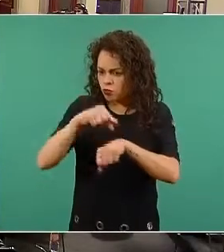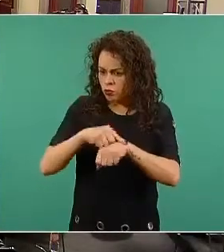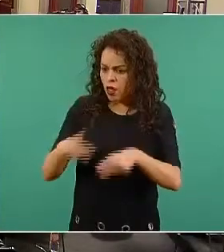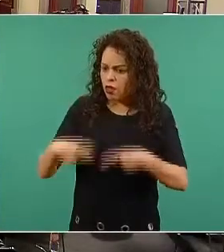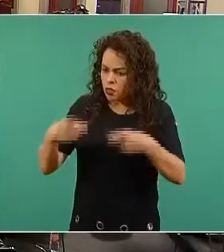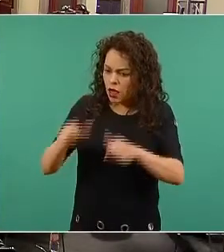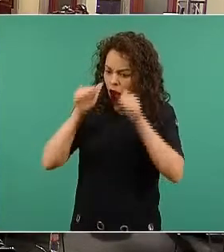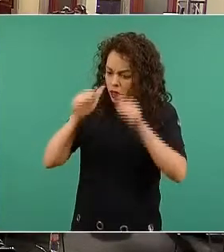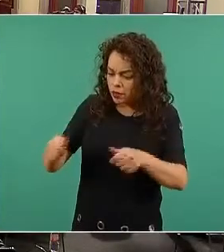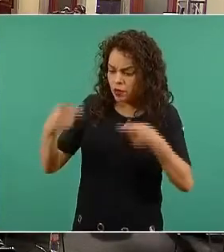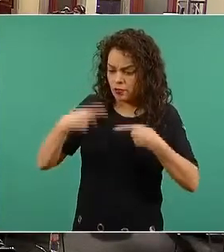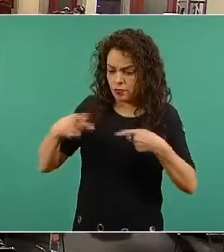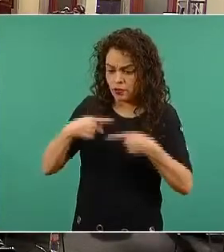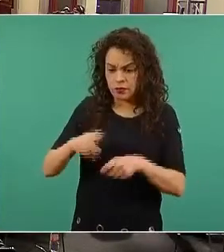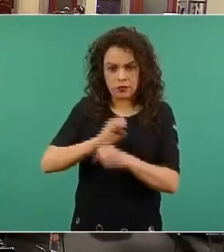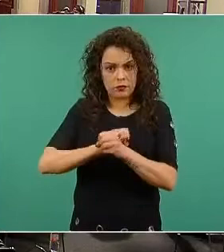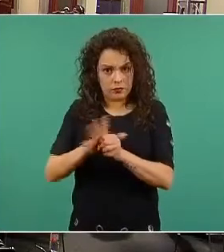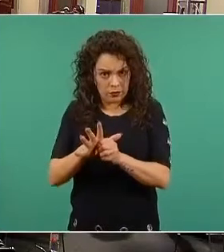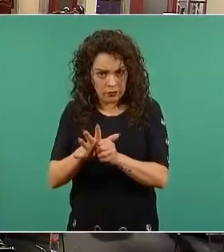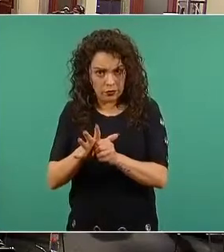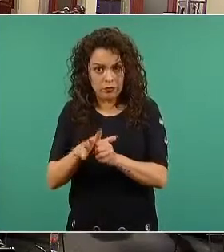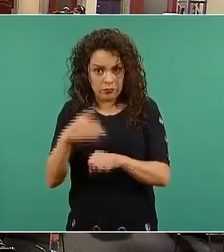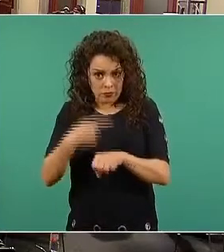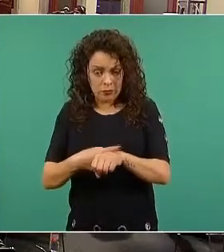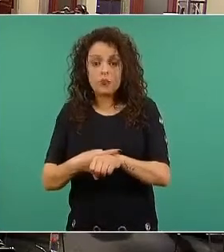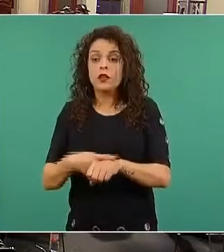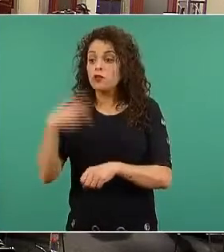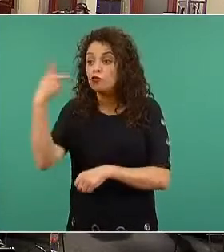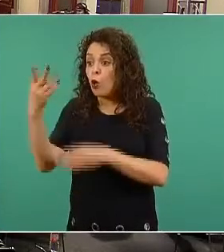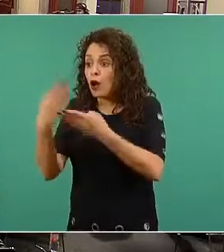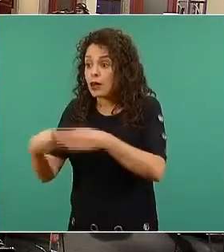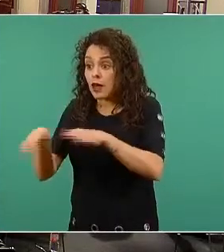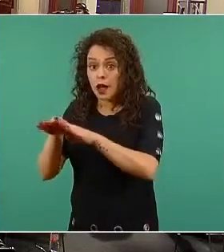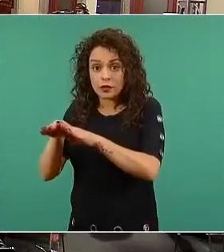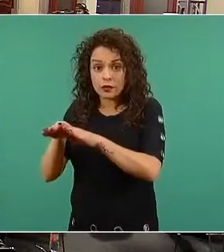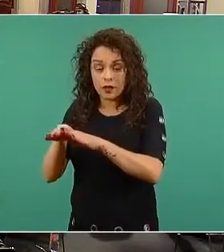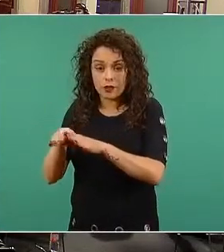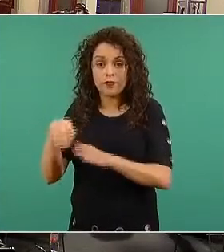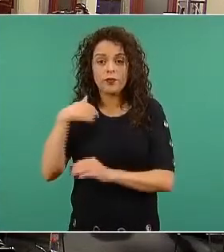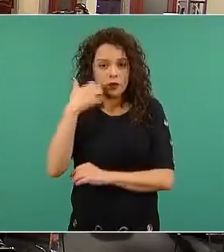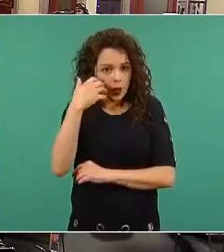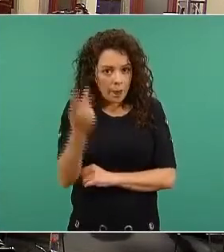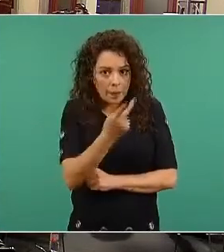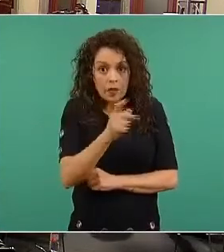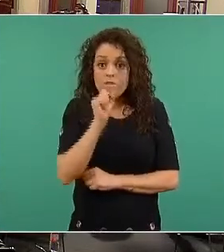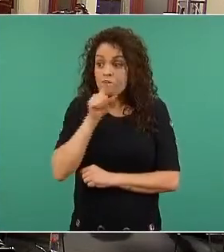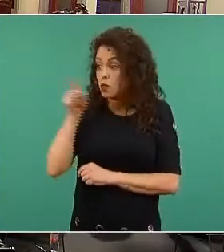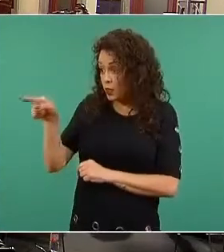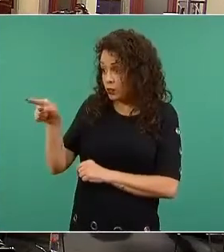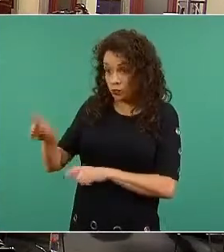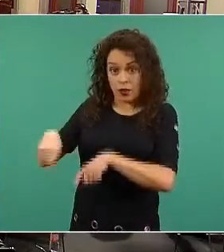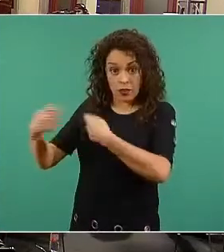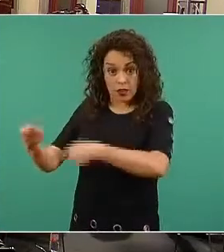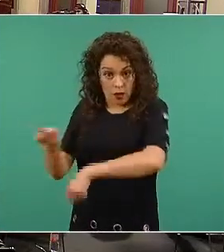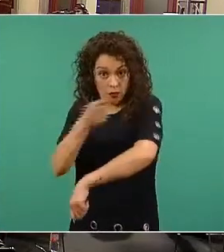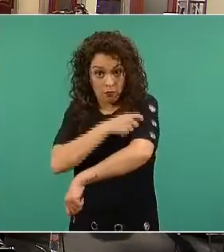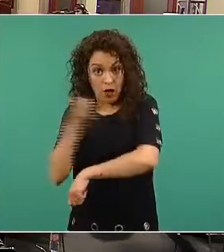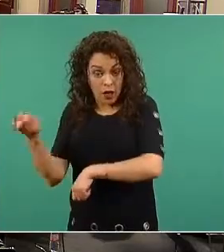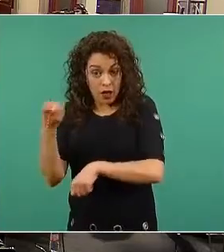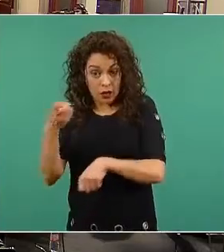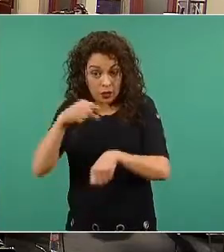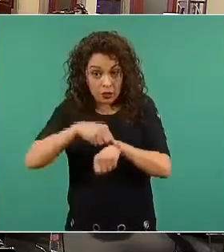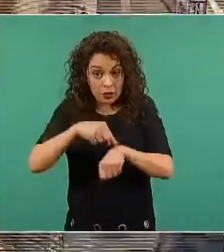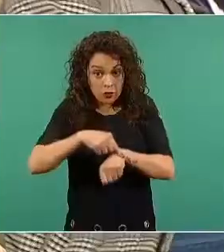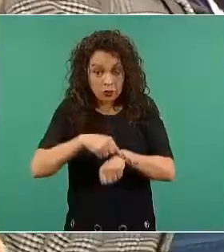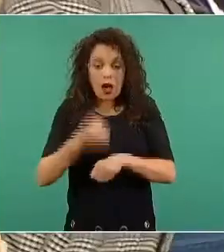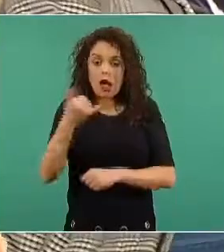con COVID en las casas de los pacientes. Nos preguntan si ellos también serán vacunados, ¿no?, estos médicos. Y también hay